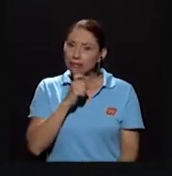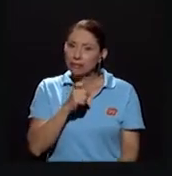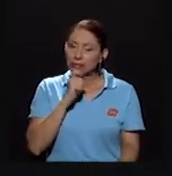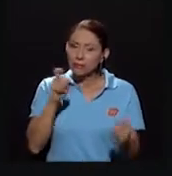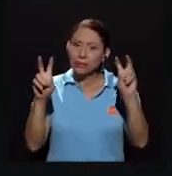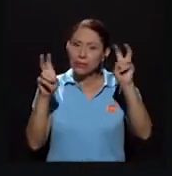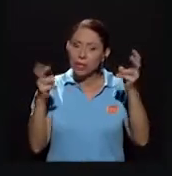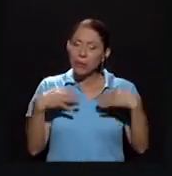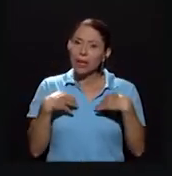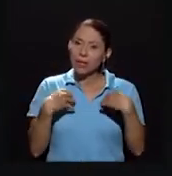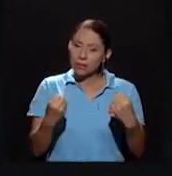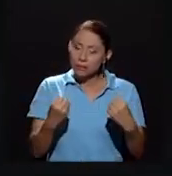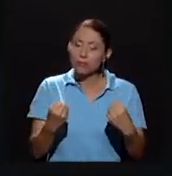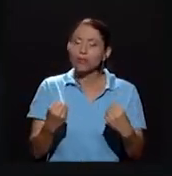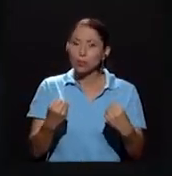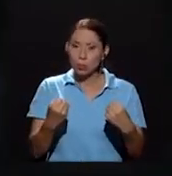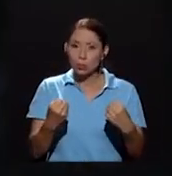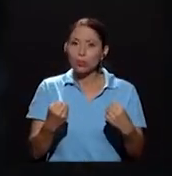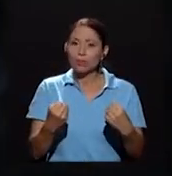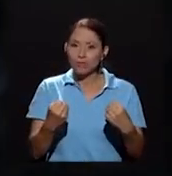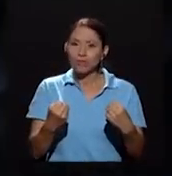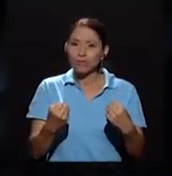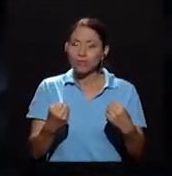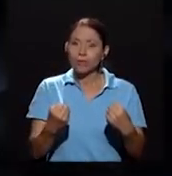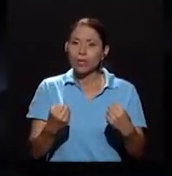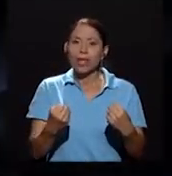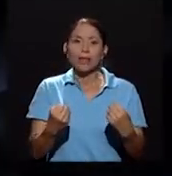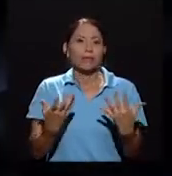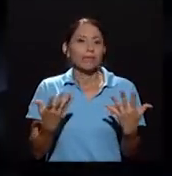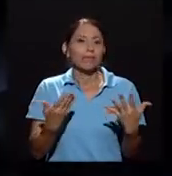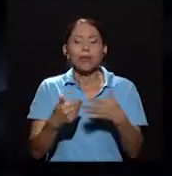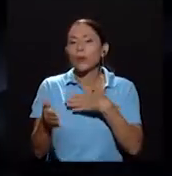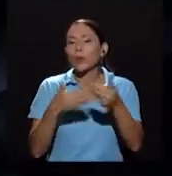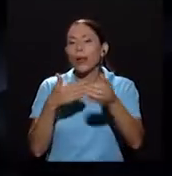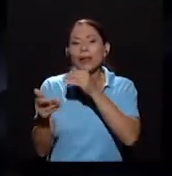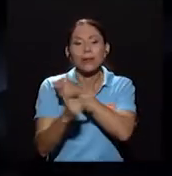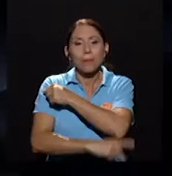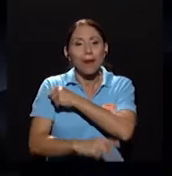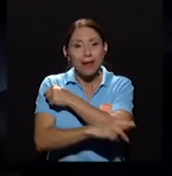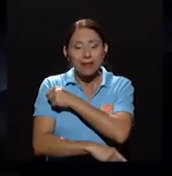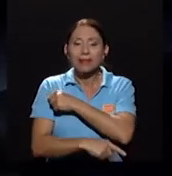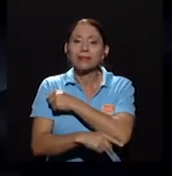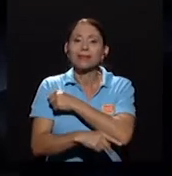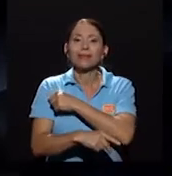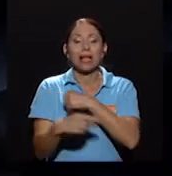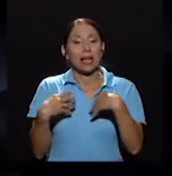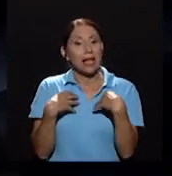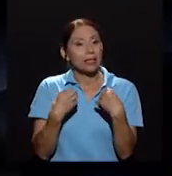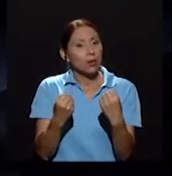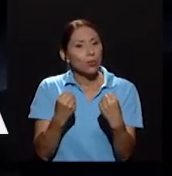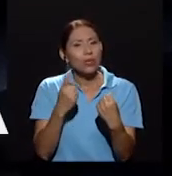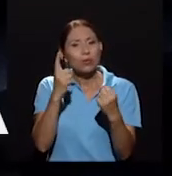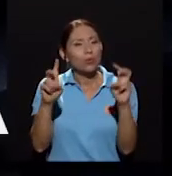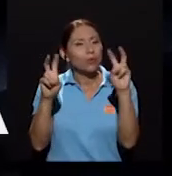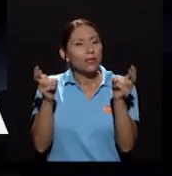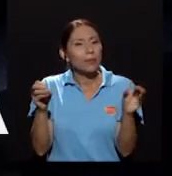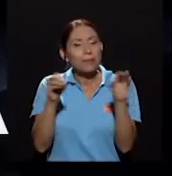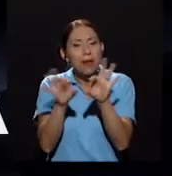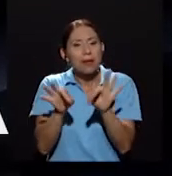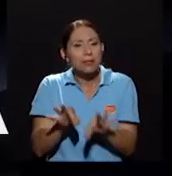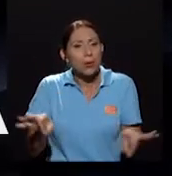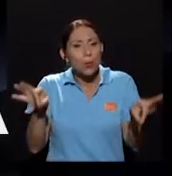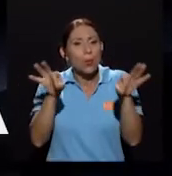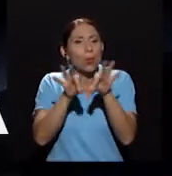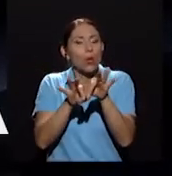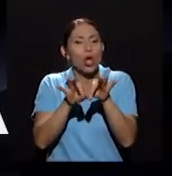hay que decirlo es uno en cualquier país es uno de los sectores más importantes no solamente